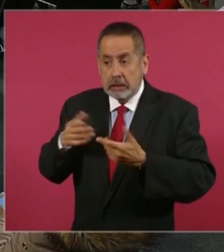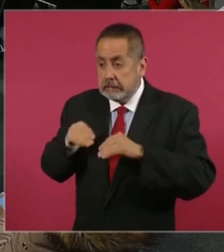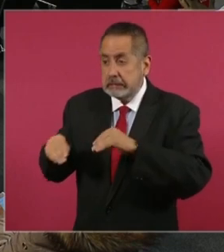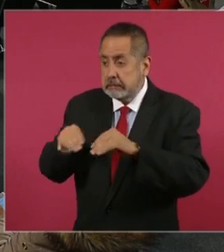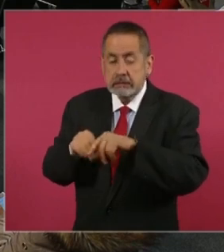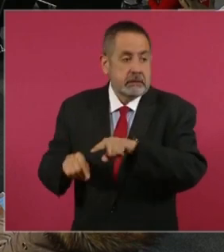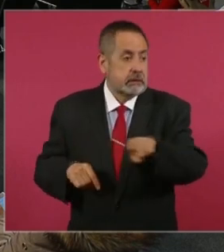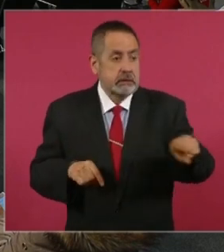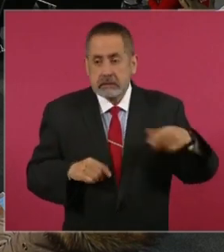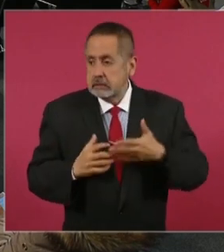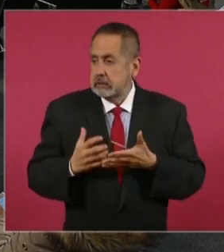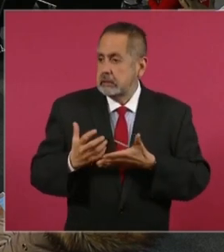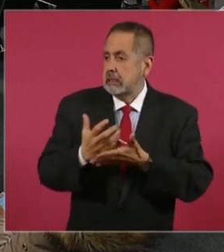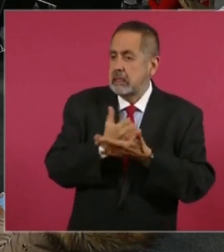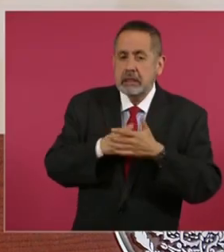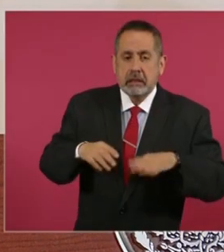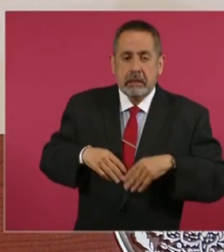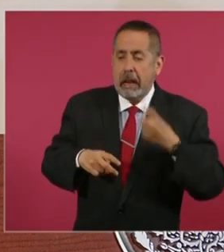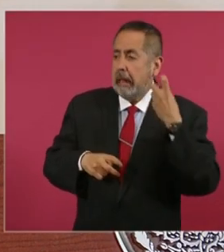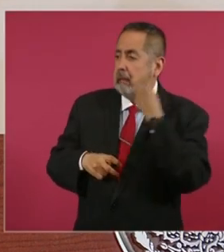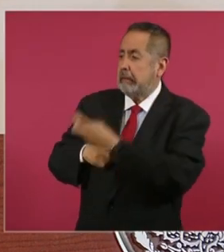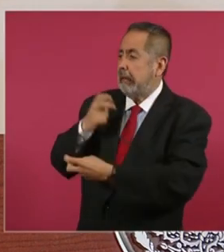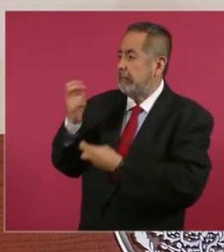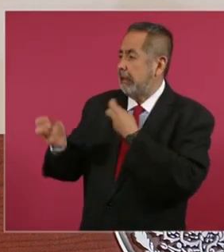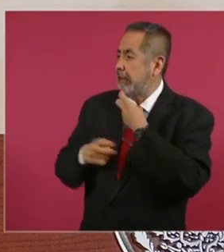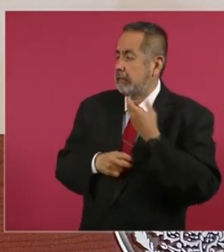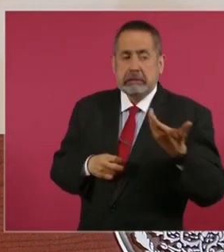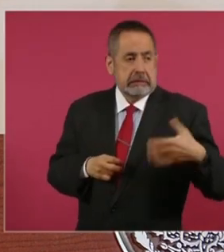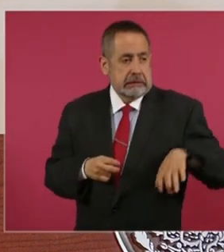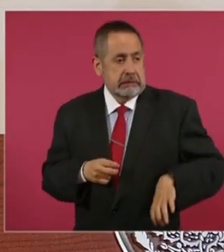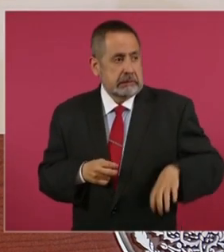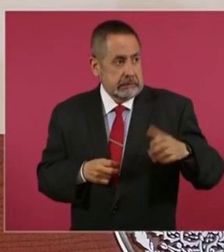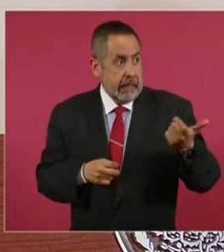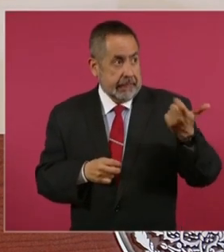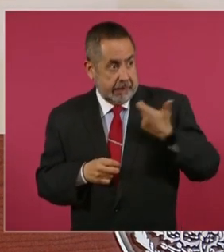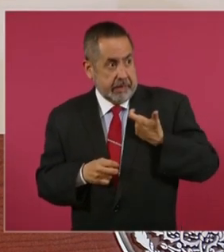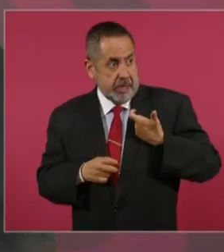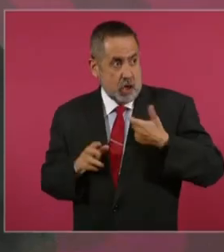a mucha gente que vive de nosotros golpeándonos,